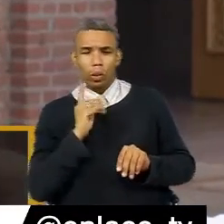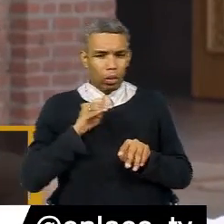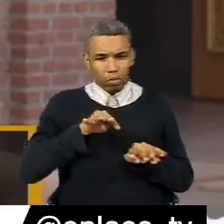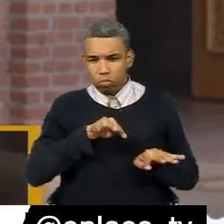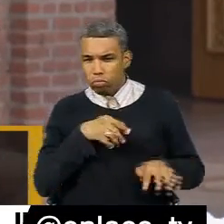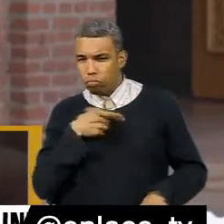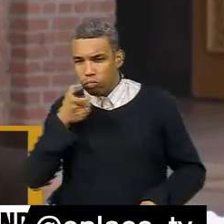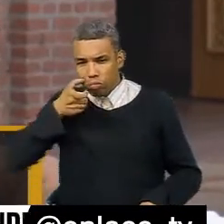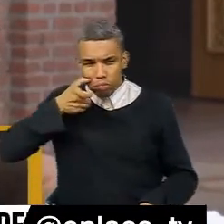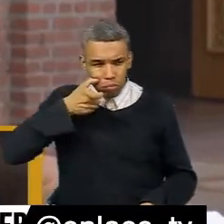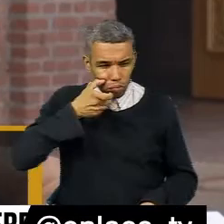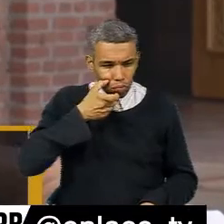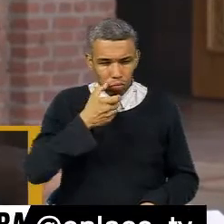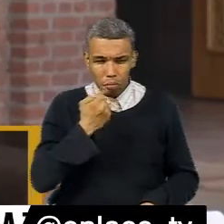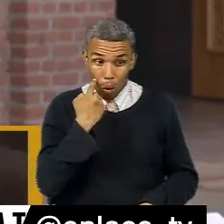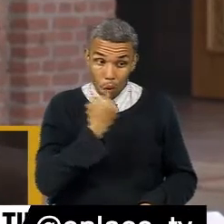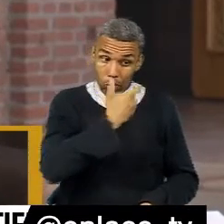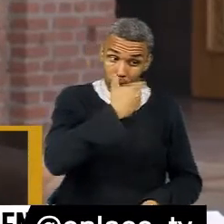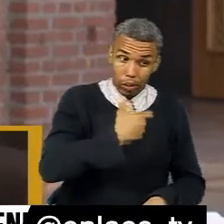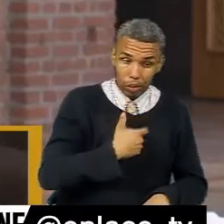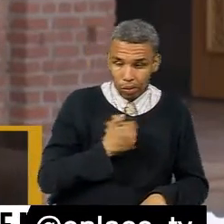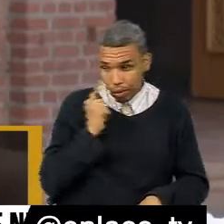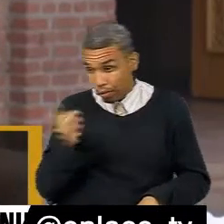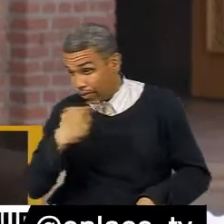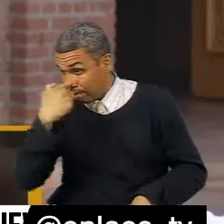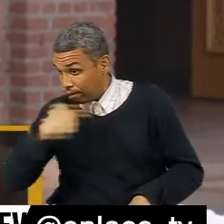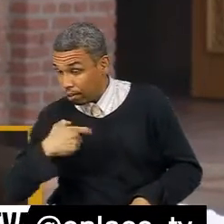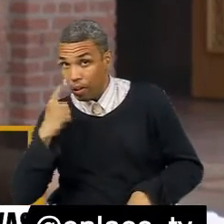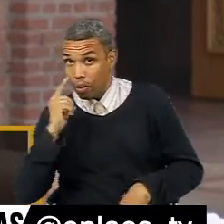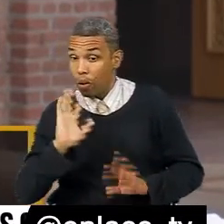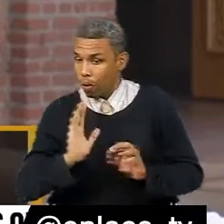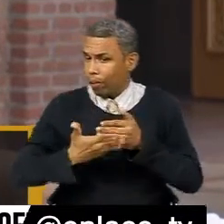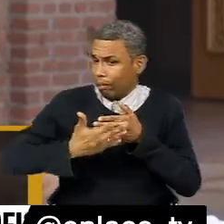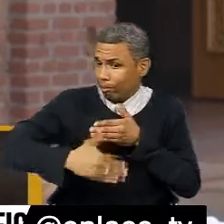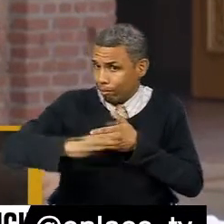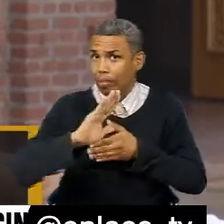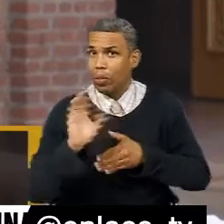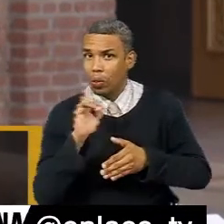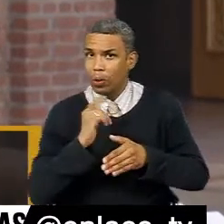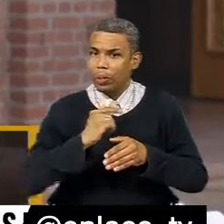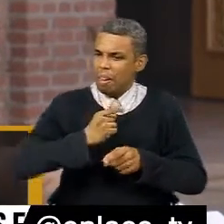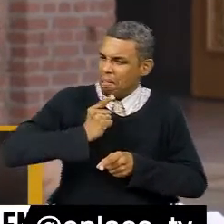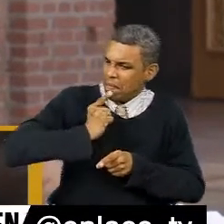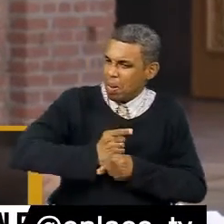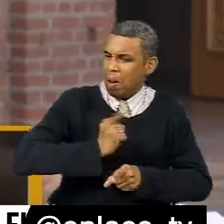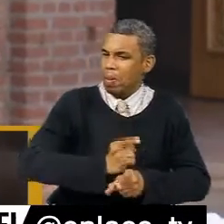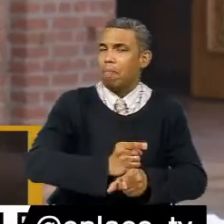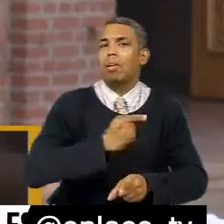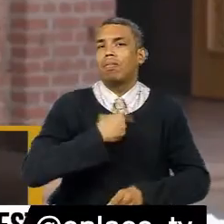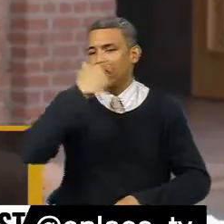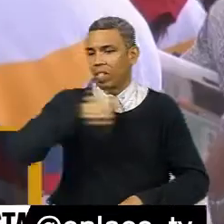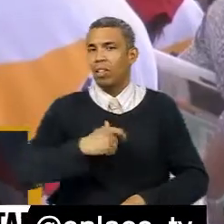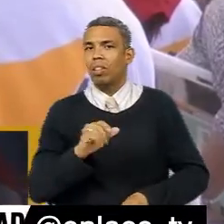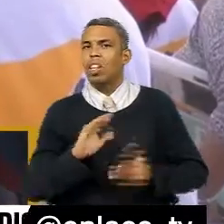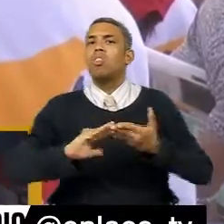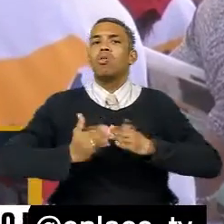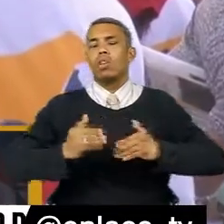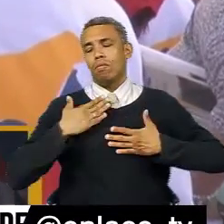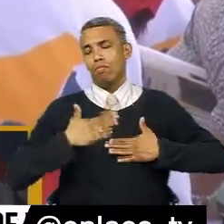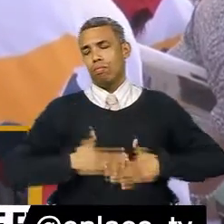estos procesos, y seguramente tendremos posconflicto donde la pública tranquilidad sea la que alumbre cada mañana en el territorio nacional.